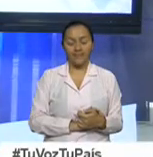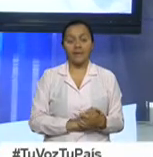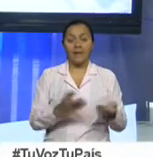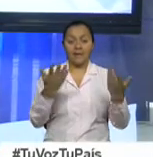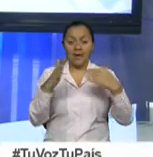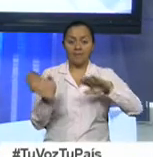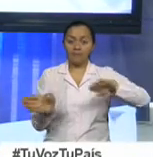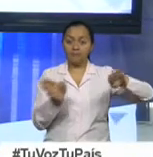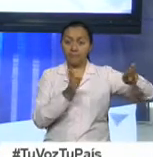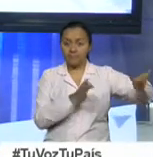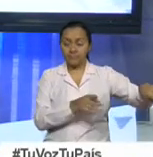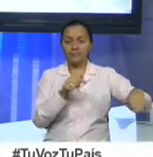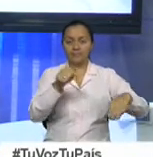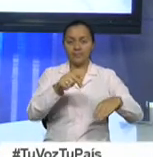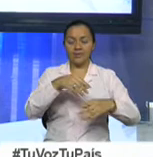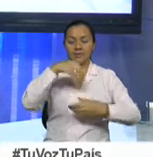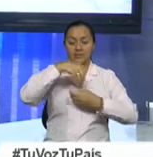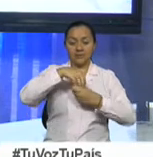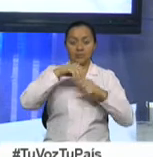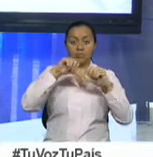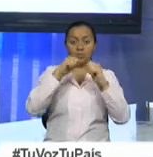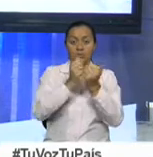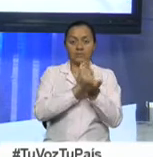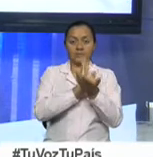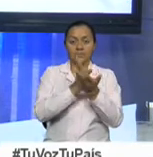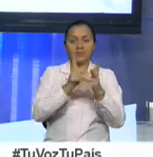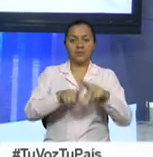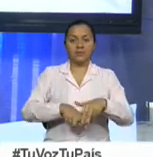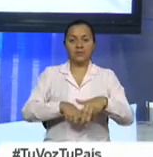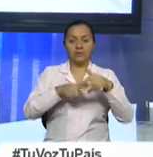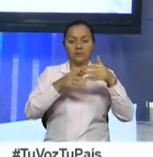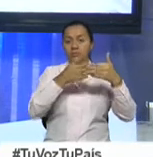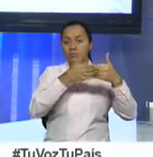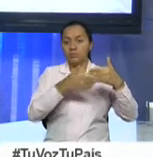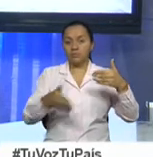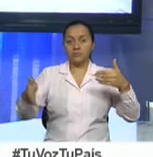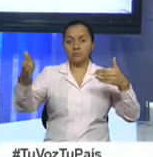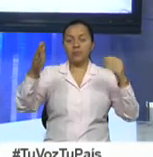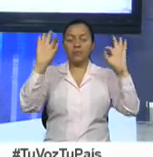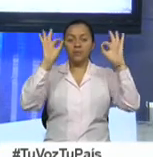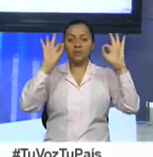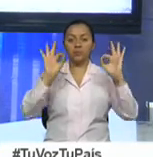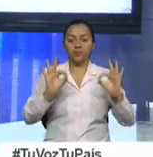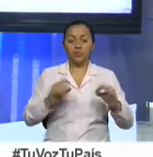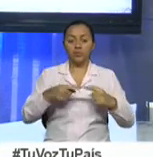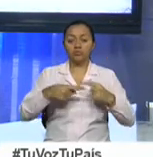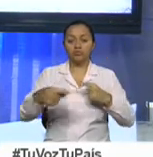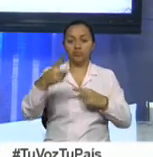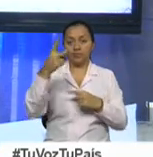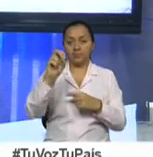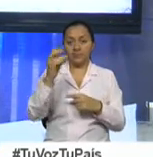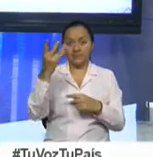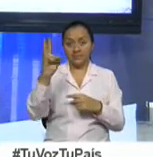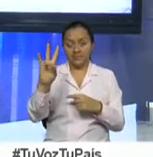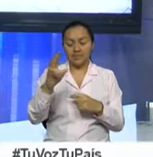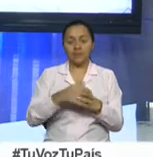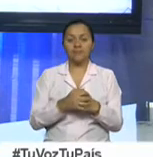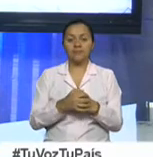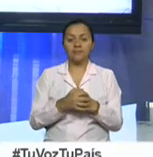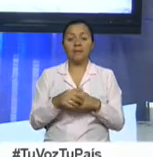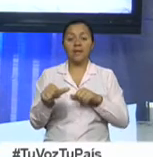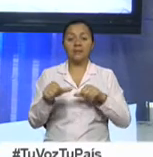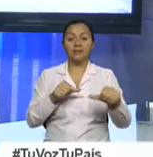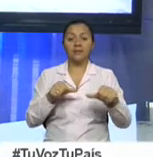Existe expectativa al interior de la Asamblea Nacional por el inicio del análisis a la proforma presupuestaria de este año. El Consejo de